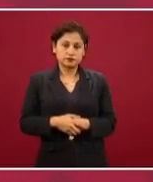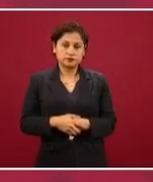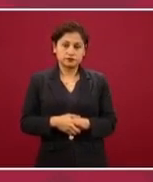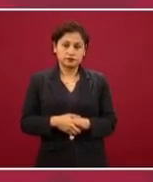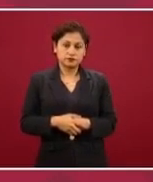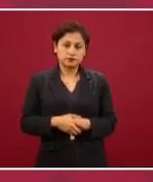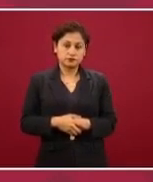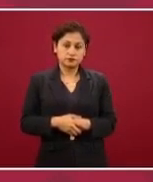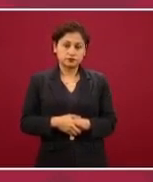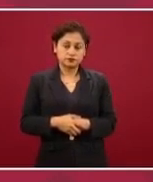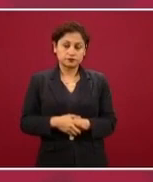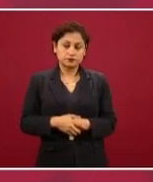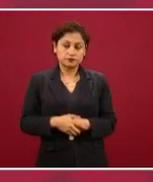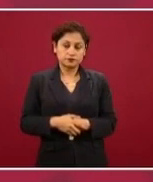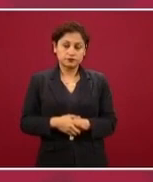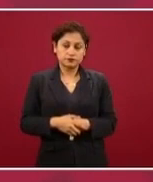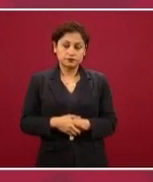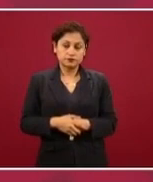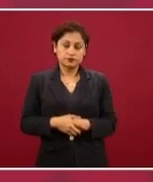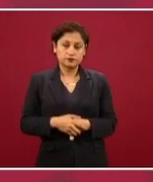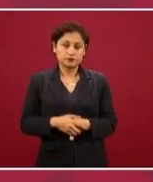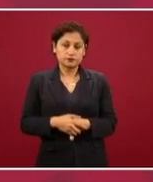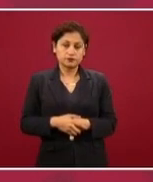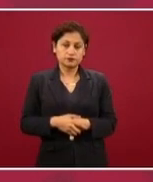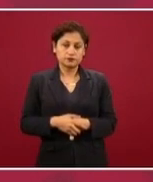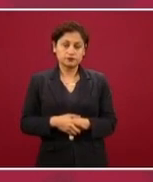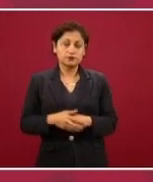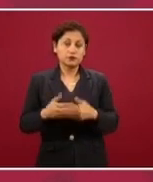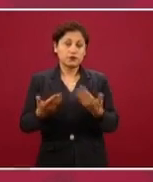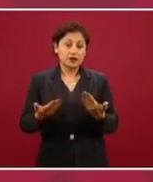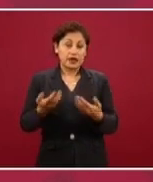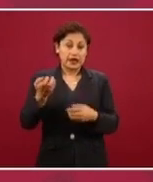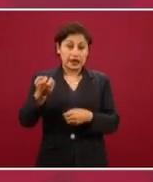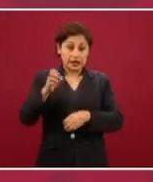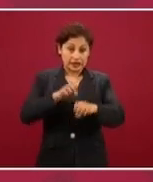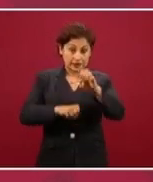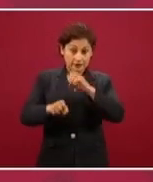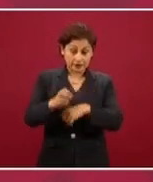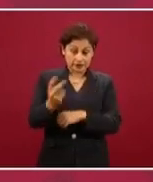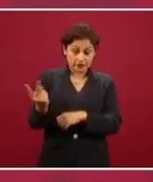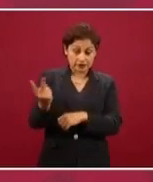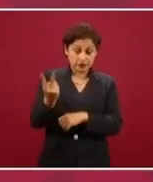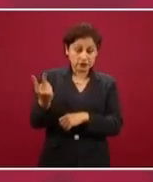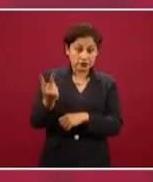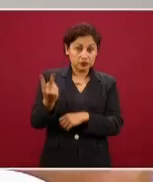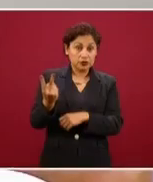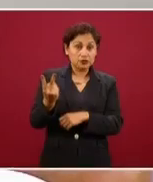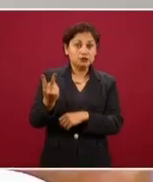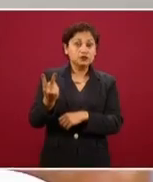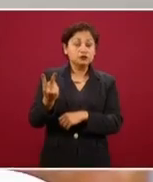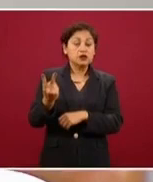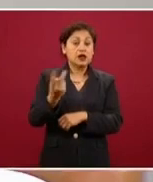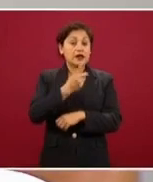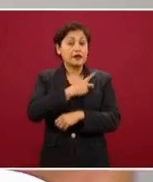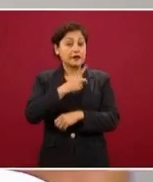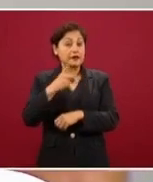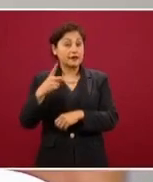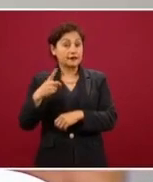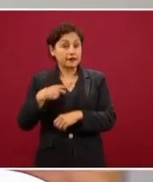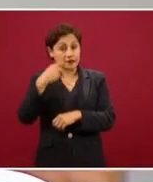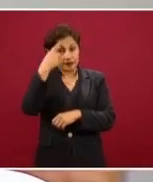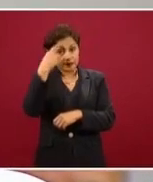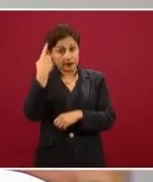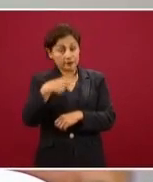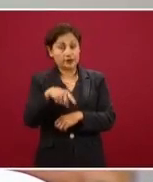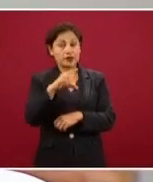sobre que tengan deudas estas empresas con la Comisión Federal de Electricidad.